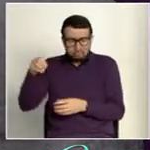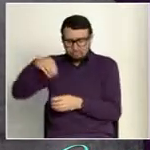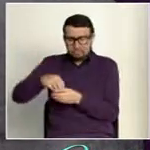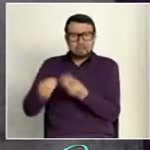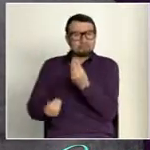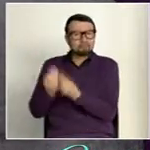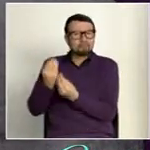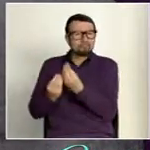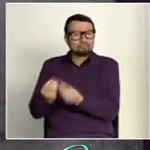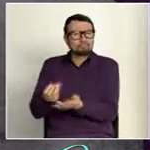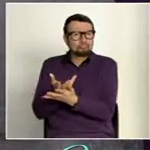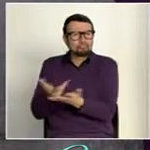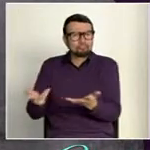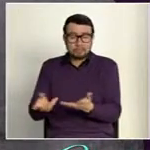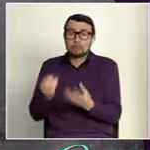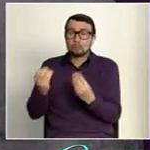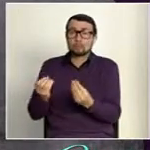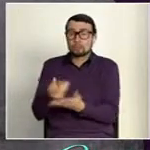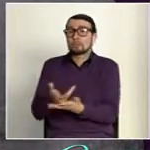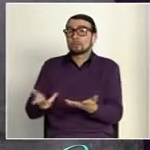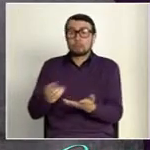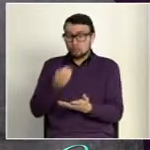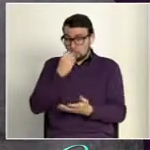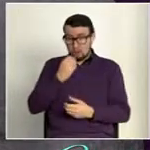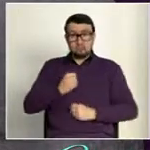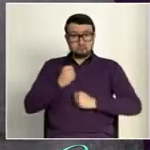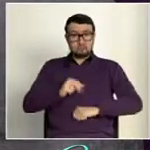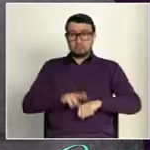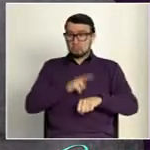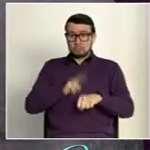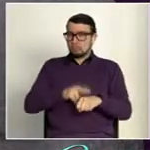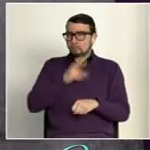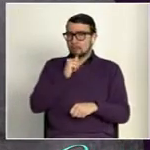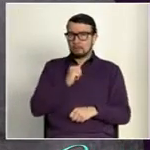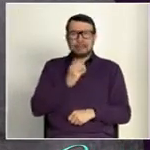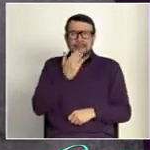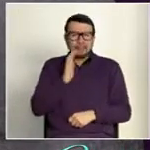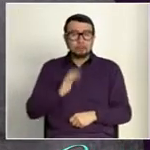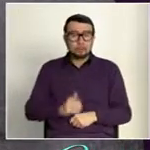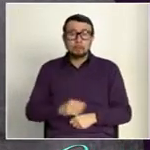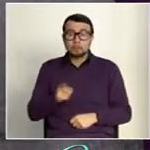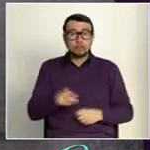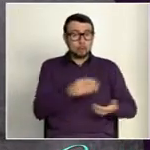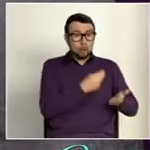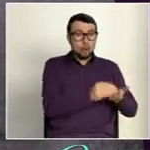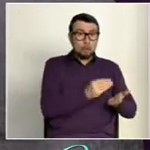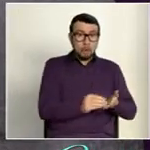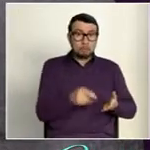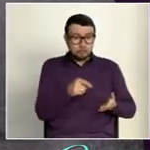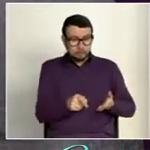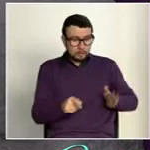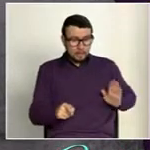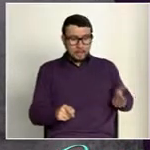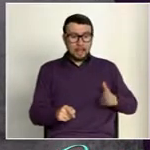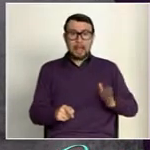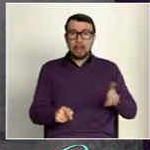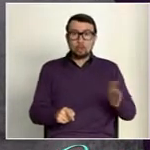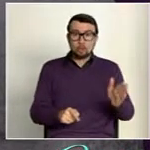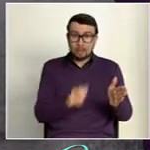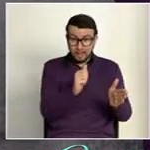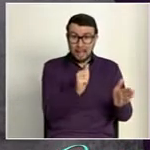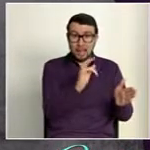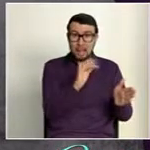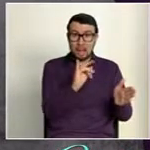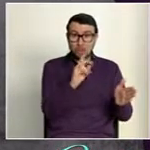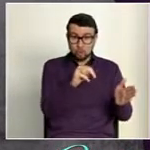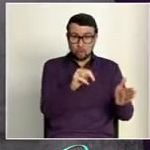de alimentación sintética. Entonces hicimos un ejemplo, compramos un pedazo de atún, en una pesquera,